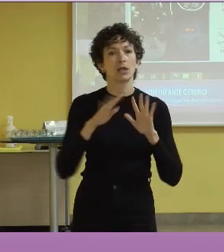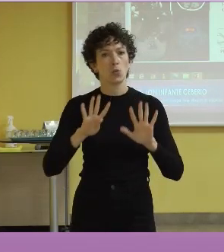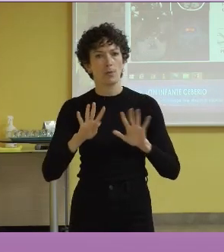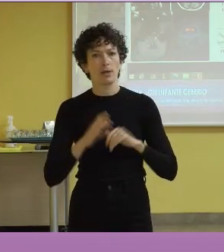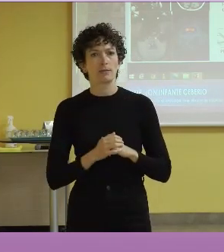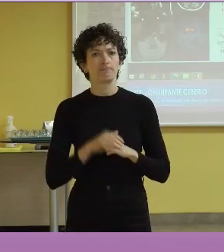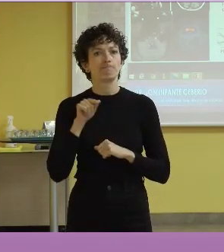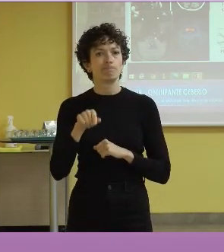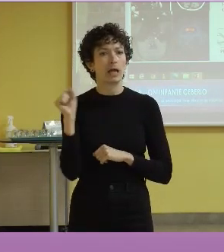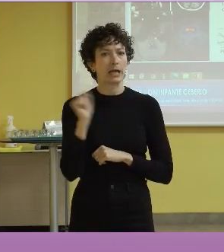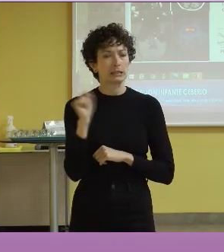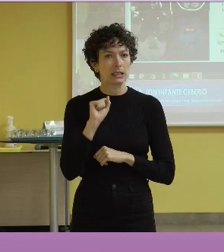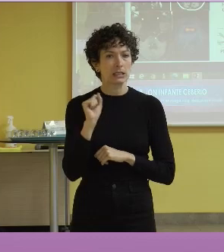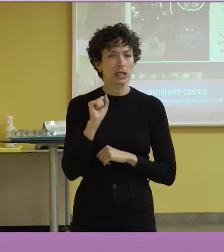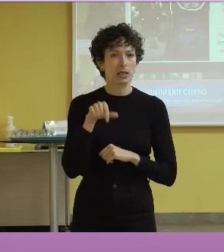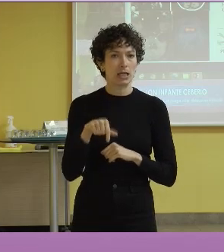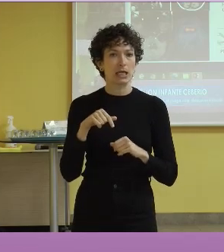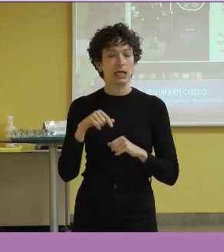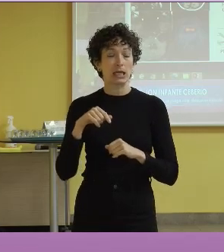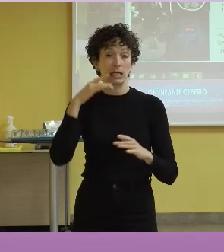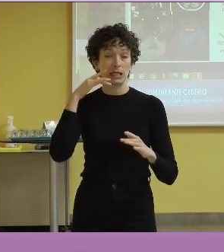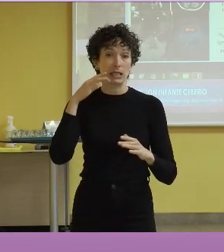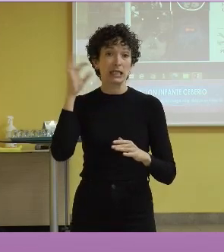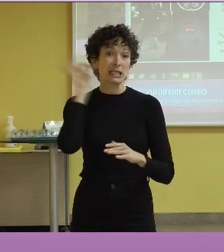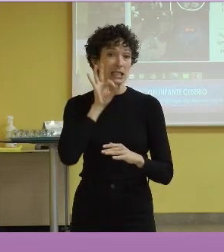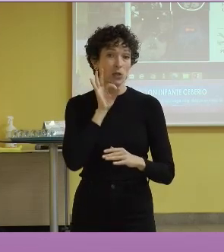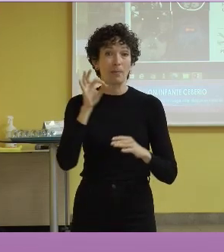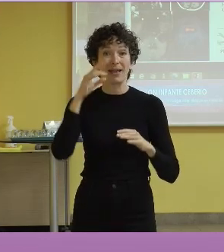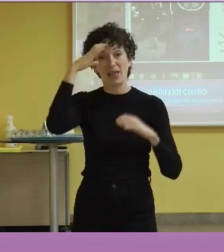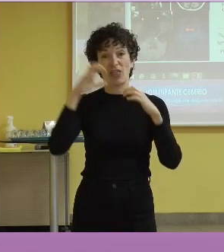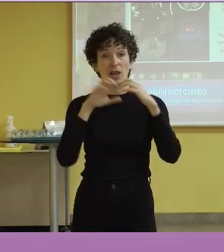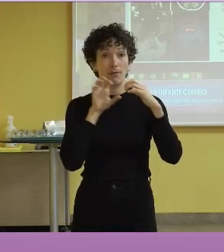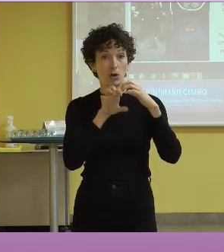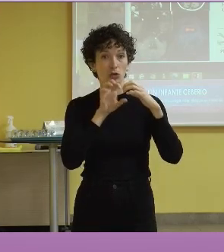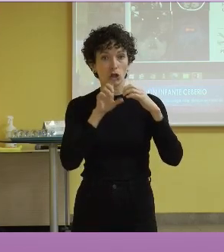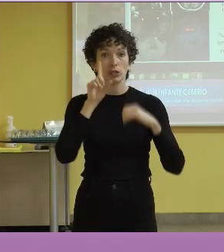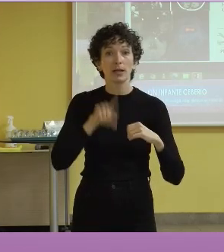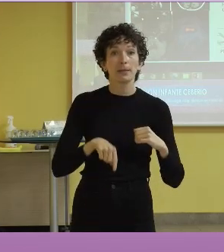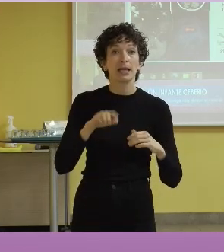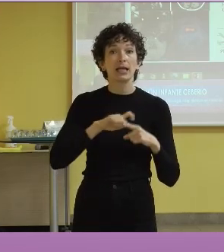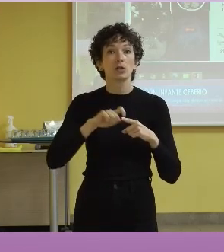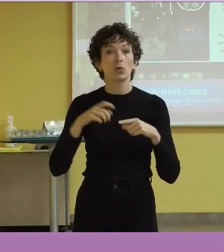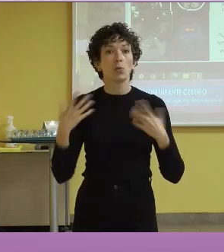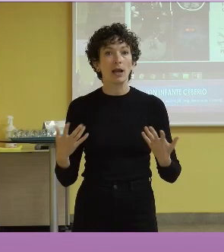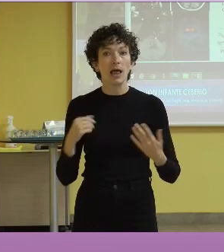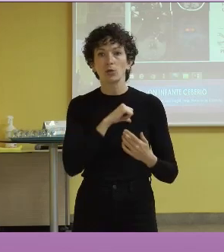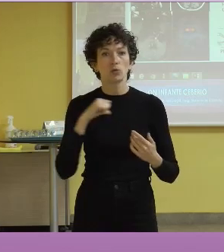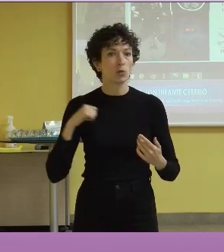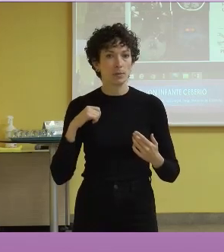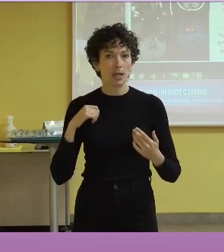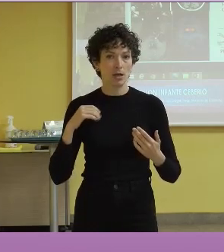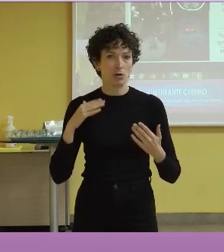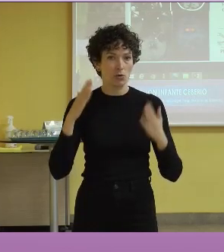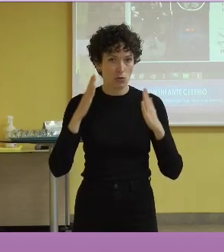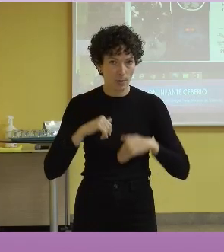además de una ataxia, un síndrome cerebeloso, pues tienen como características la disautonomía. Les falla el sistema